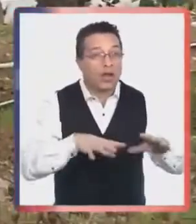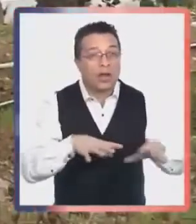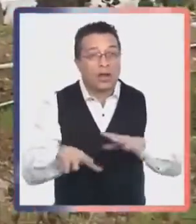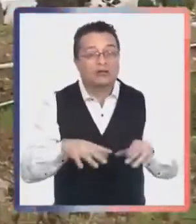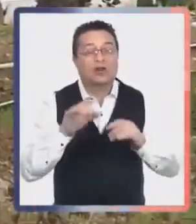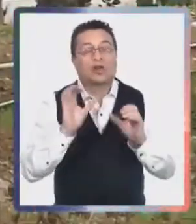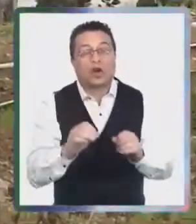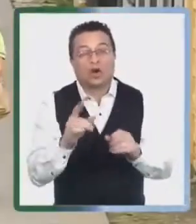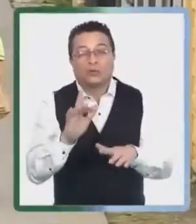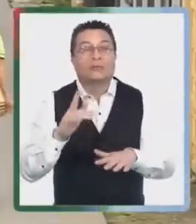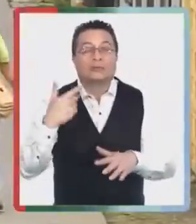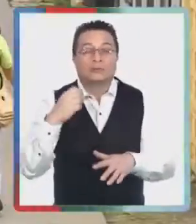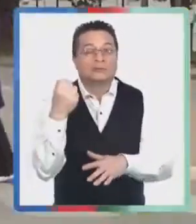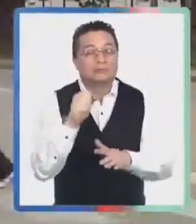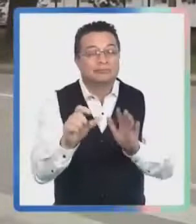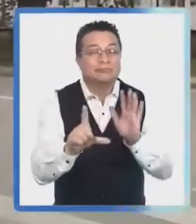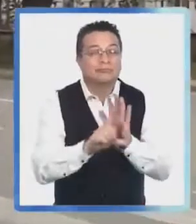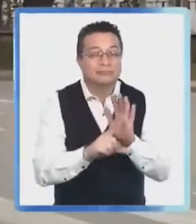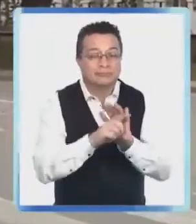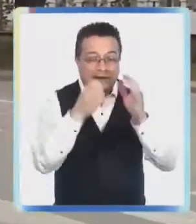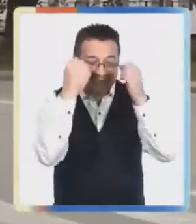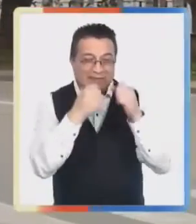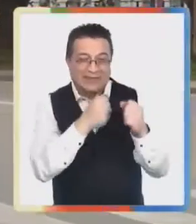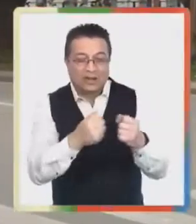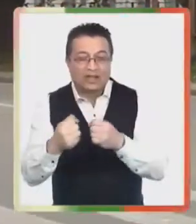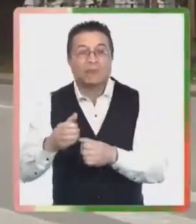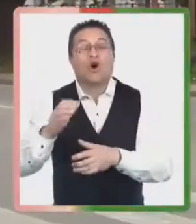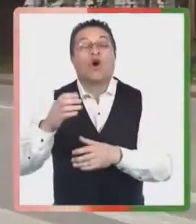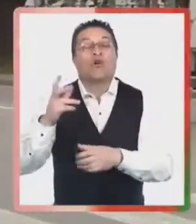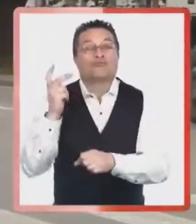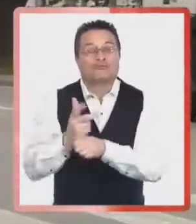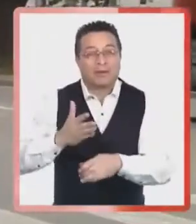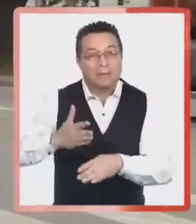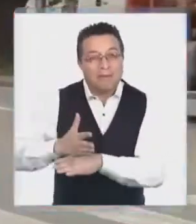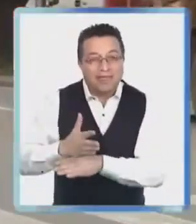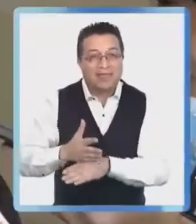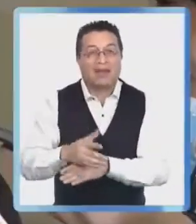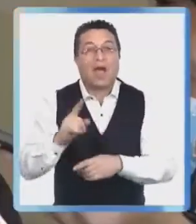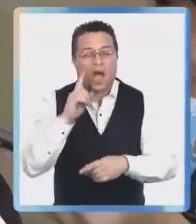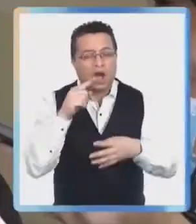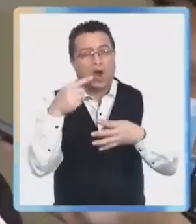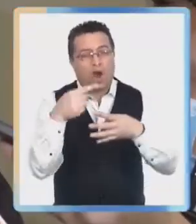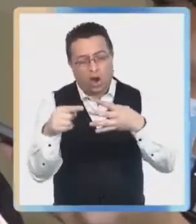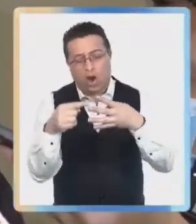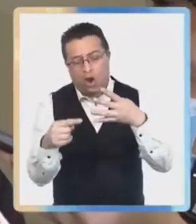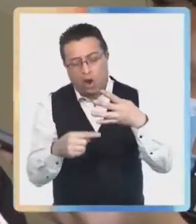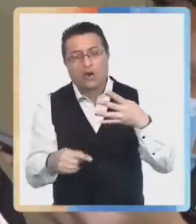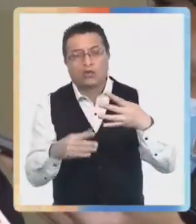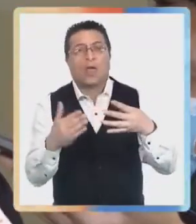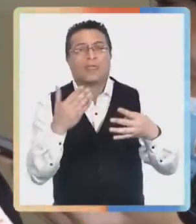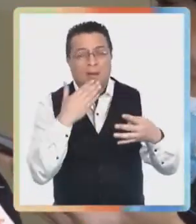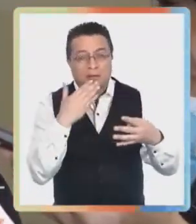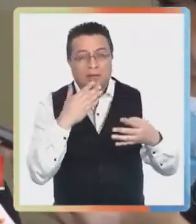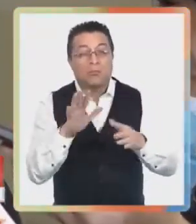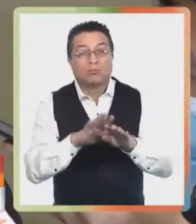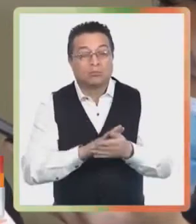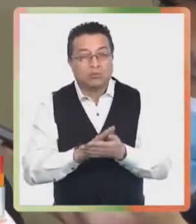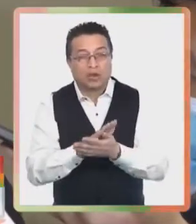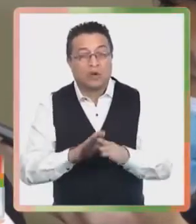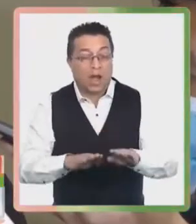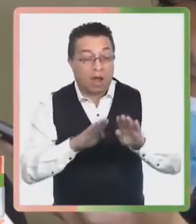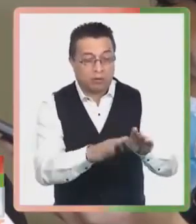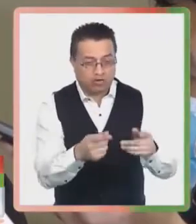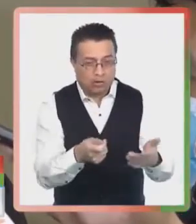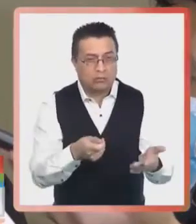hechos delictuales, terrorismo, robo de madera, etcétera, sino que también hay otras aristas, como por ejemplo el apoyo económico a